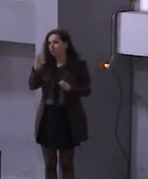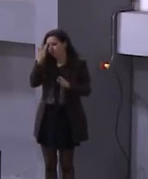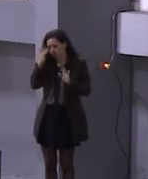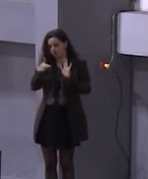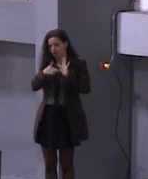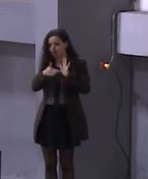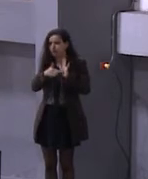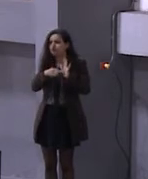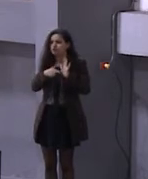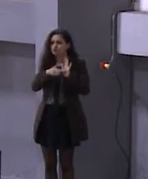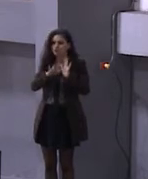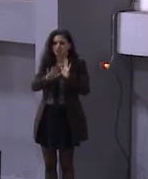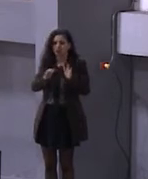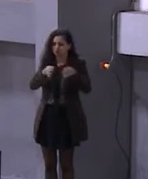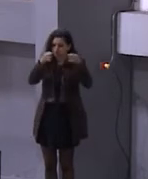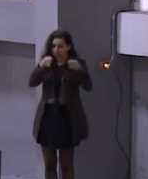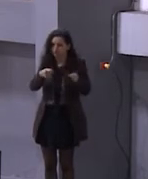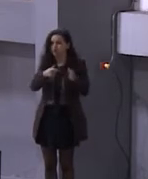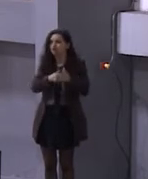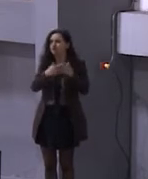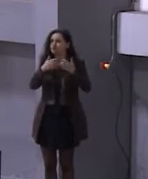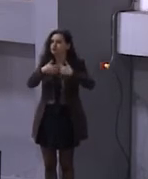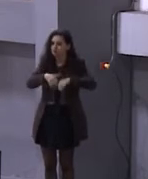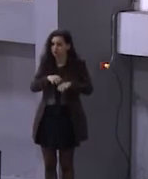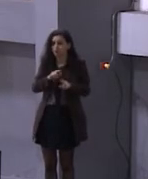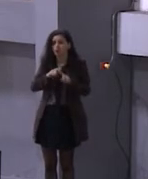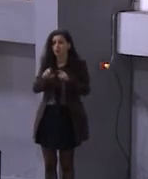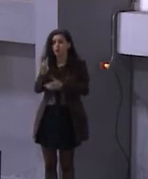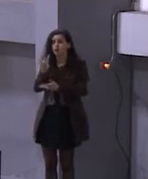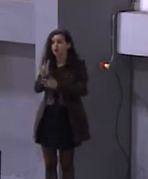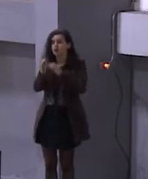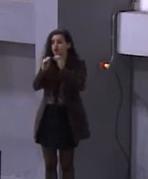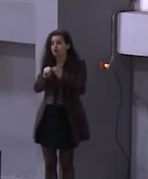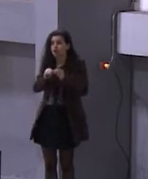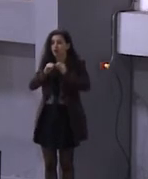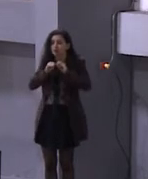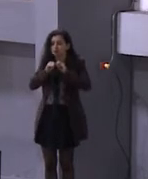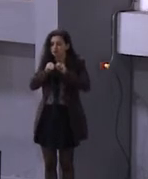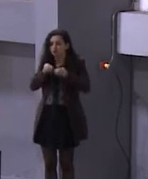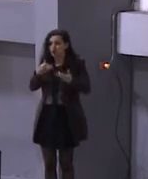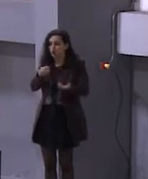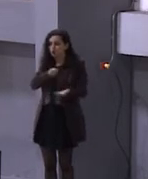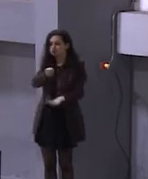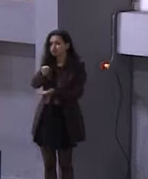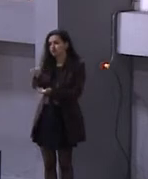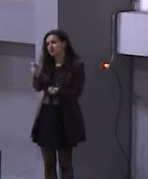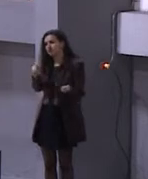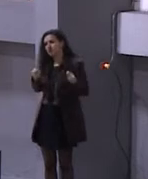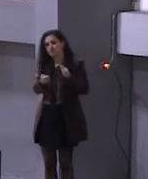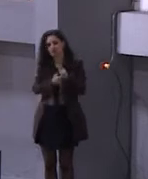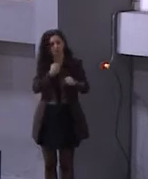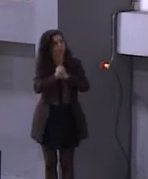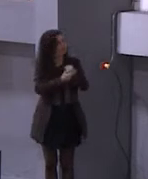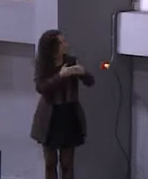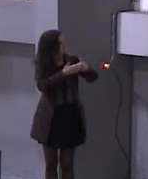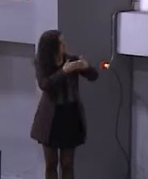firme en relación con funcionamiento, pero el modelo de distribución puede cambiar en estos años.